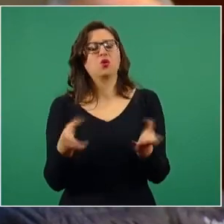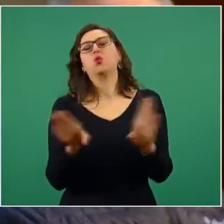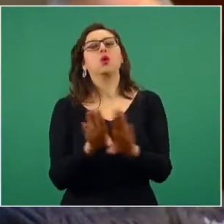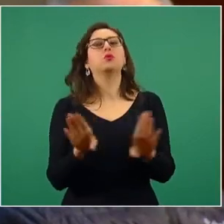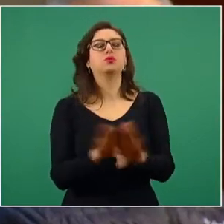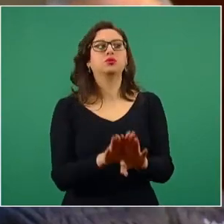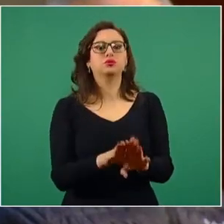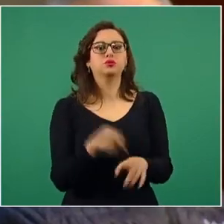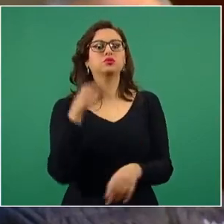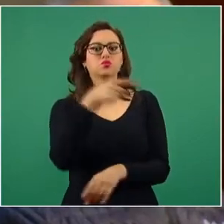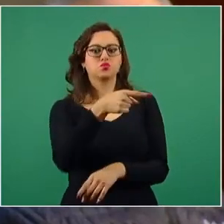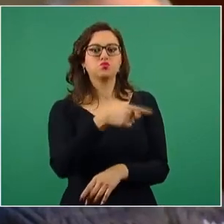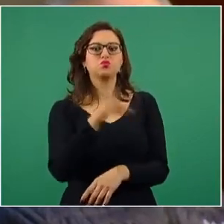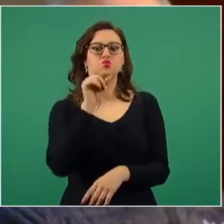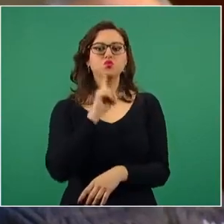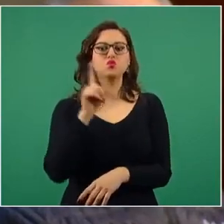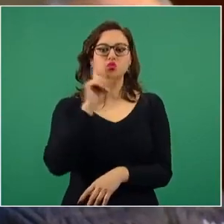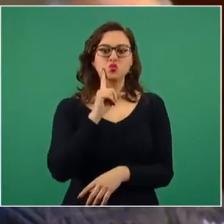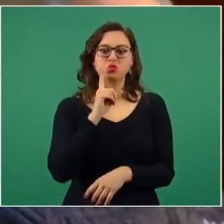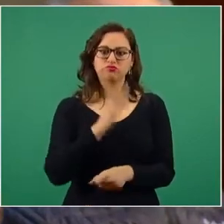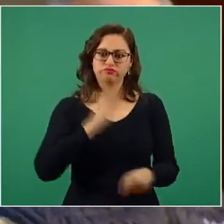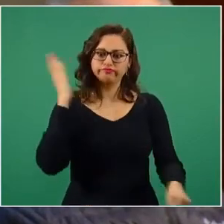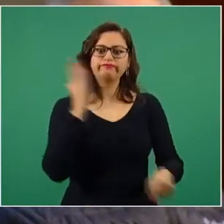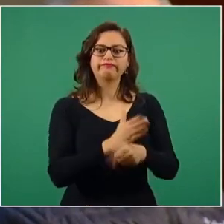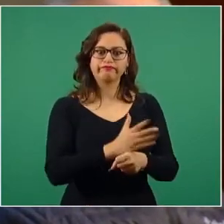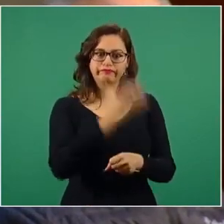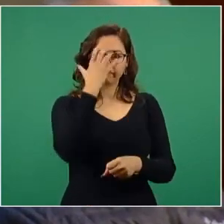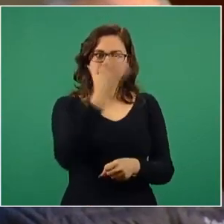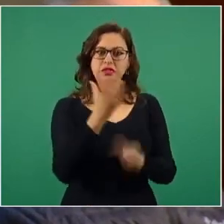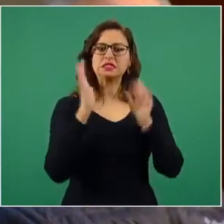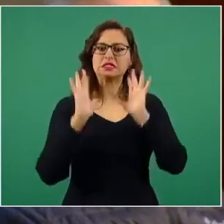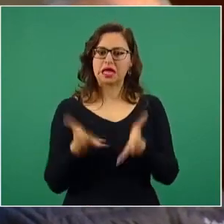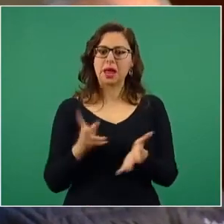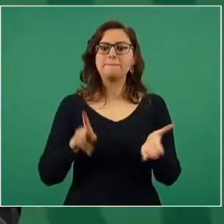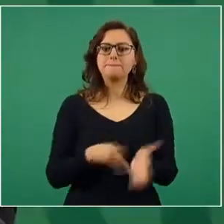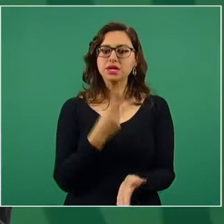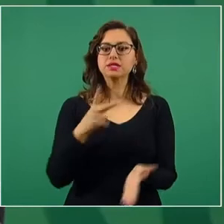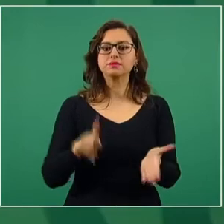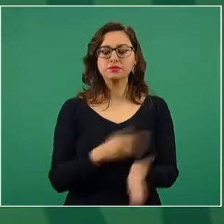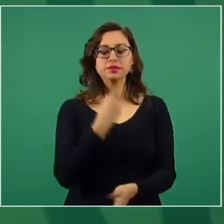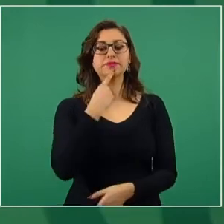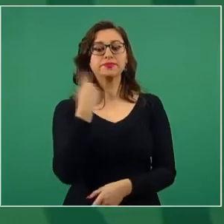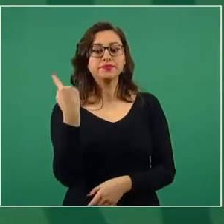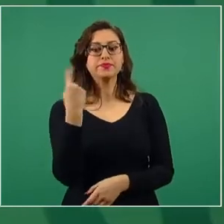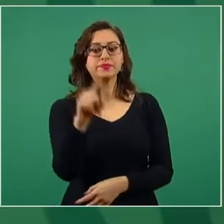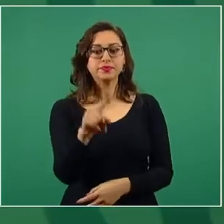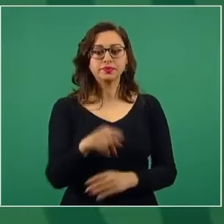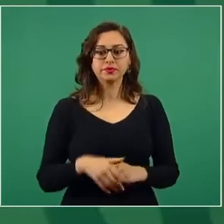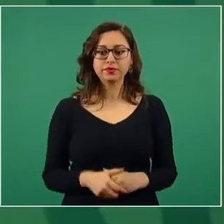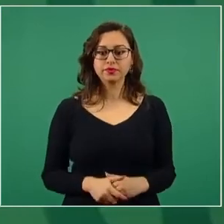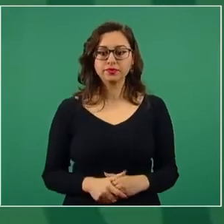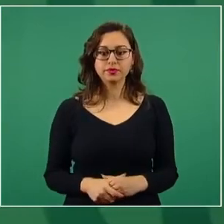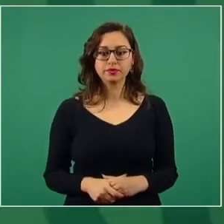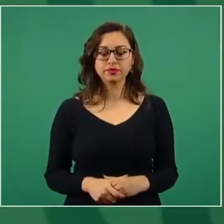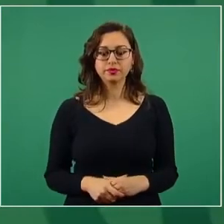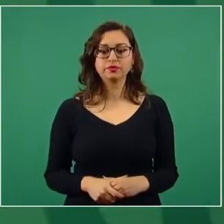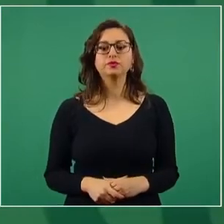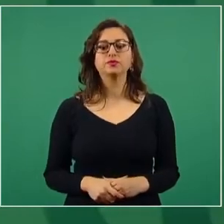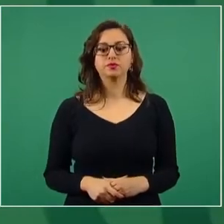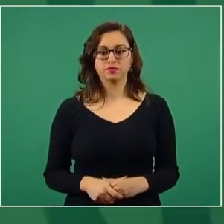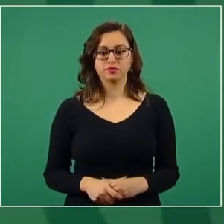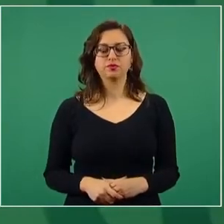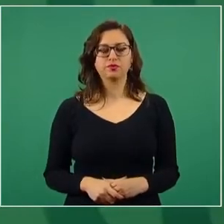ejemplar a esta señora que ha sido denunciada en otras ocasiones? Bueno, pues vamos a pedirle aquí a